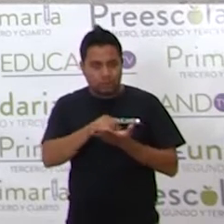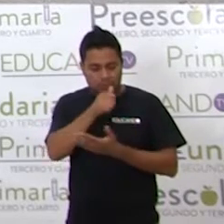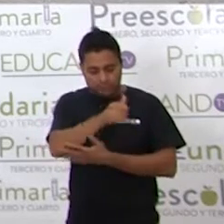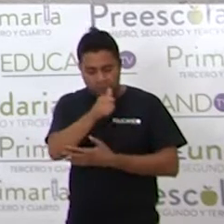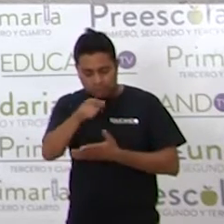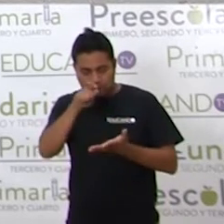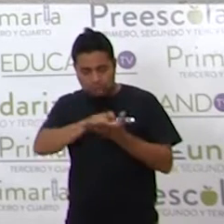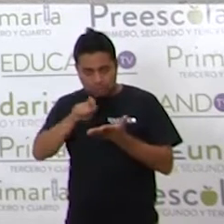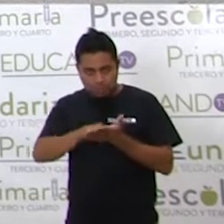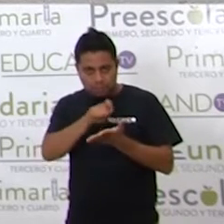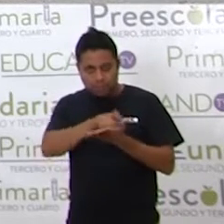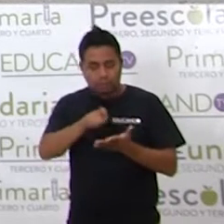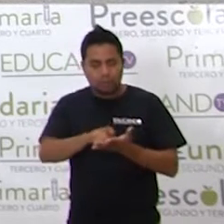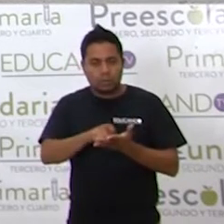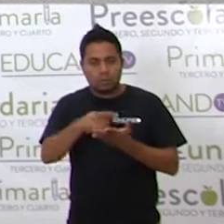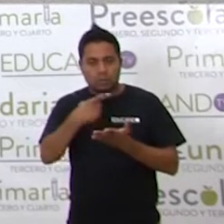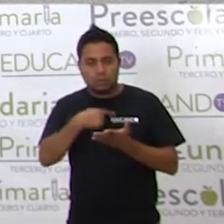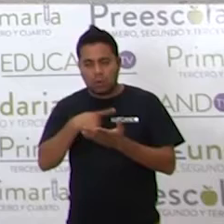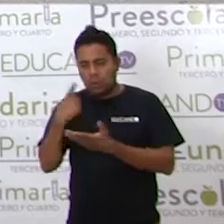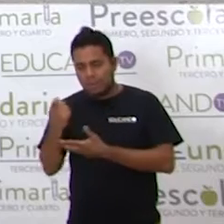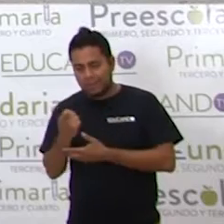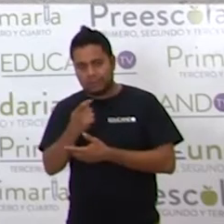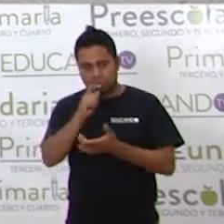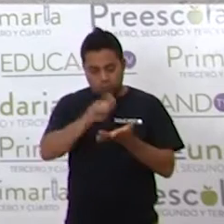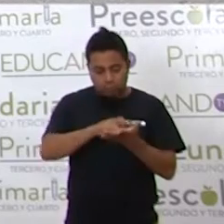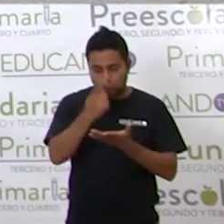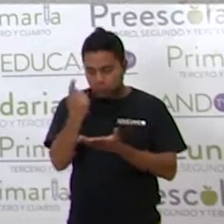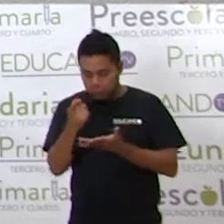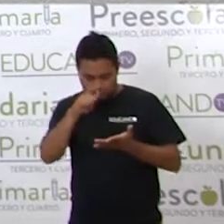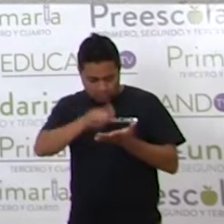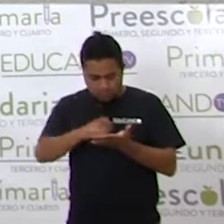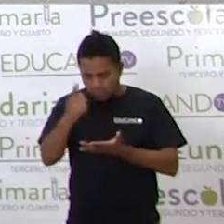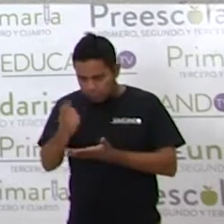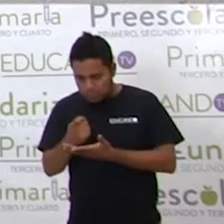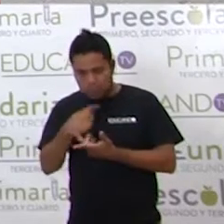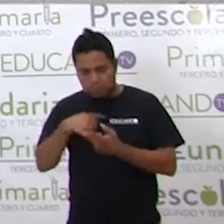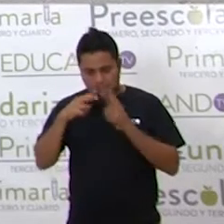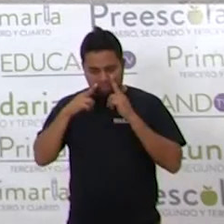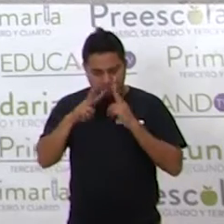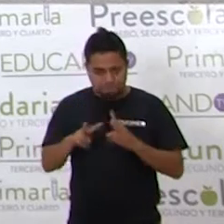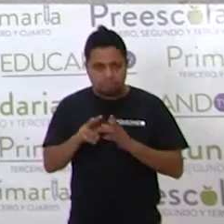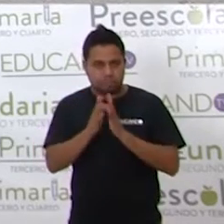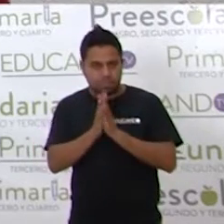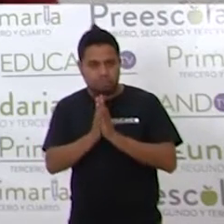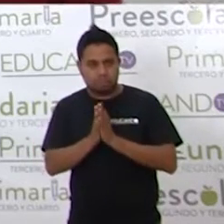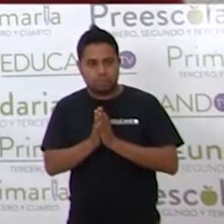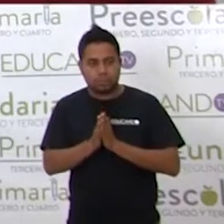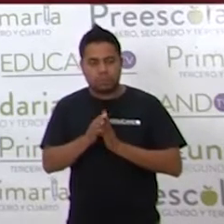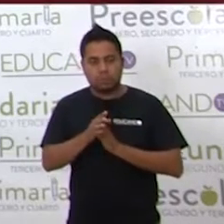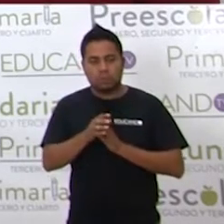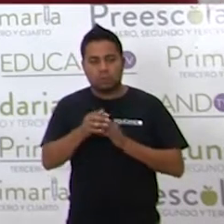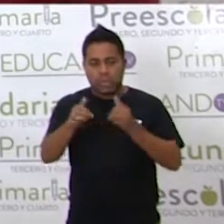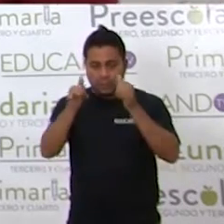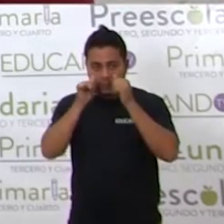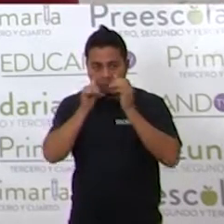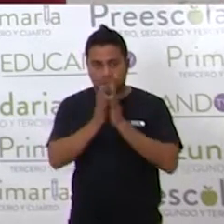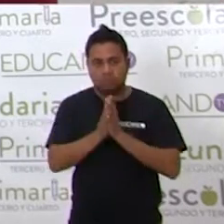punto yo voy a representar un peso. Voy a hacer varios tiros. Por favor, ponme